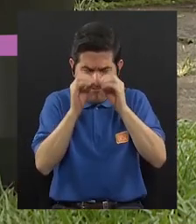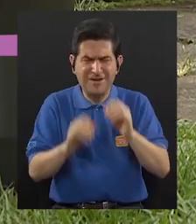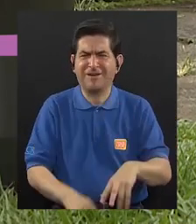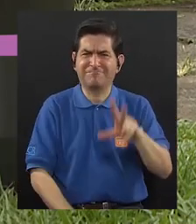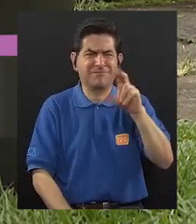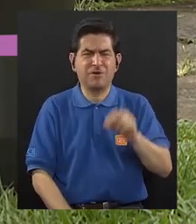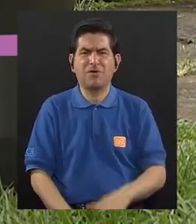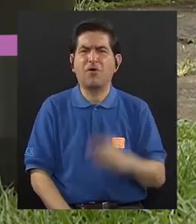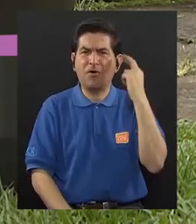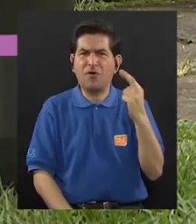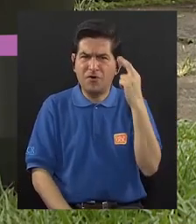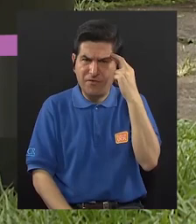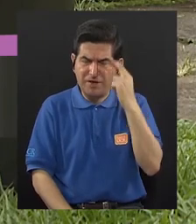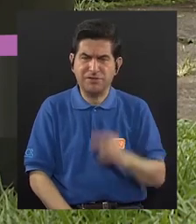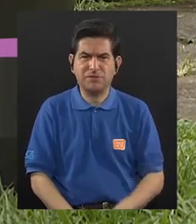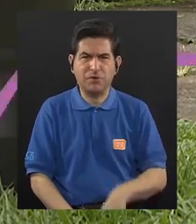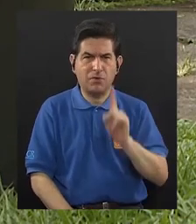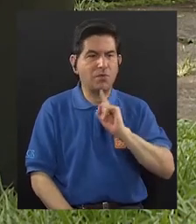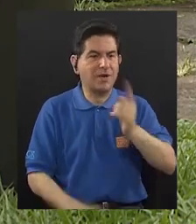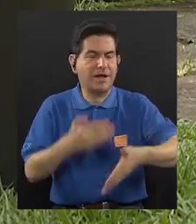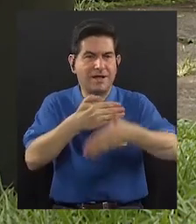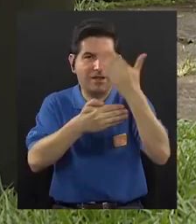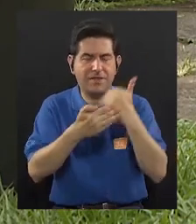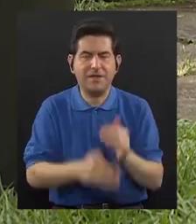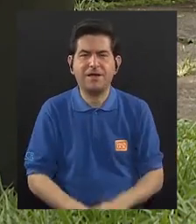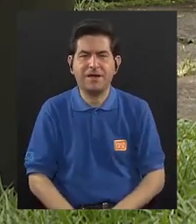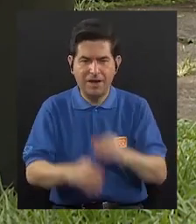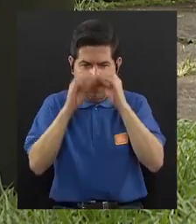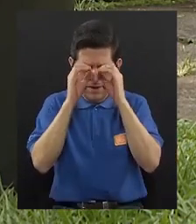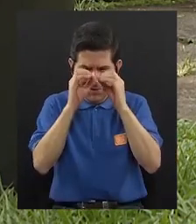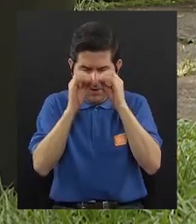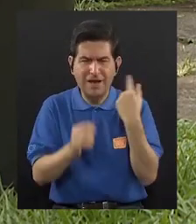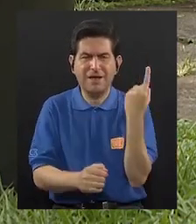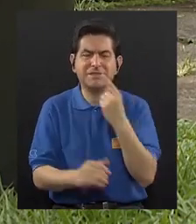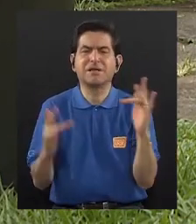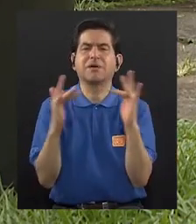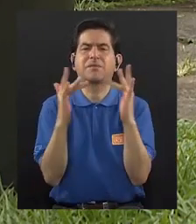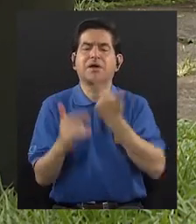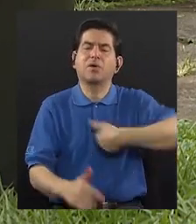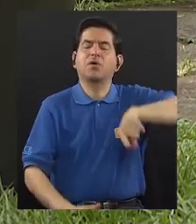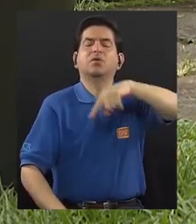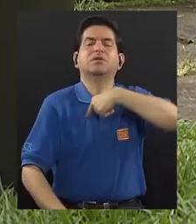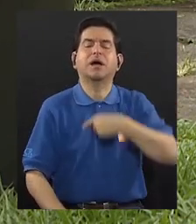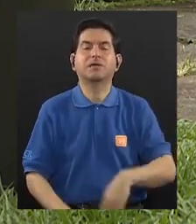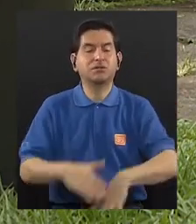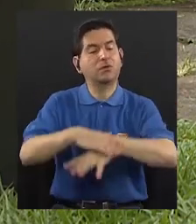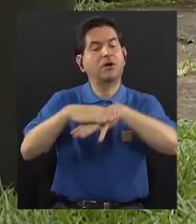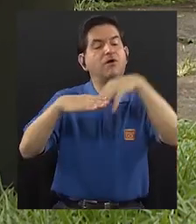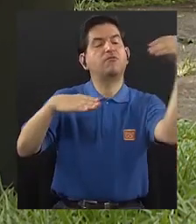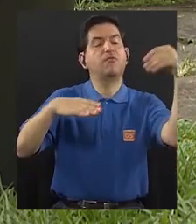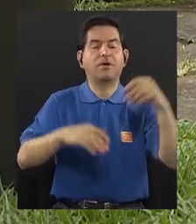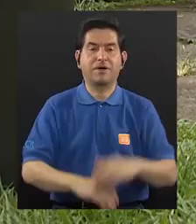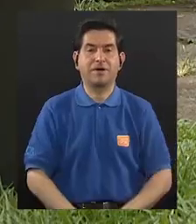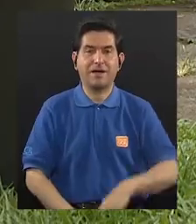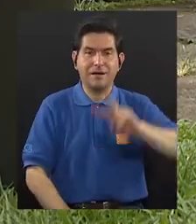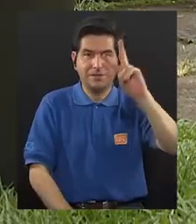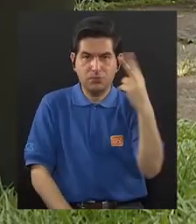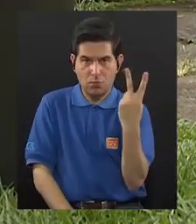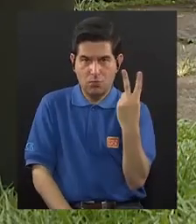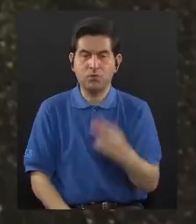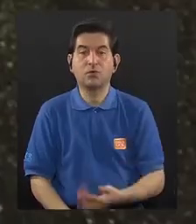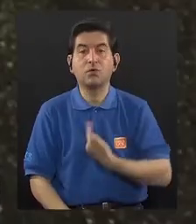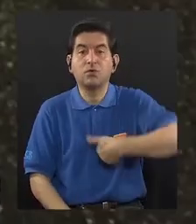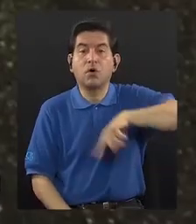por dos razones una por la que le mencionaba de que los mecanismos van a estar siempre en contacto con nosotros desde afuera y